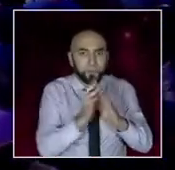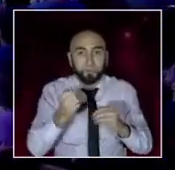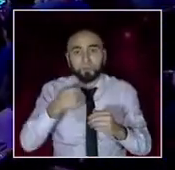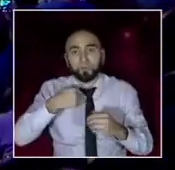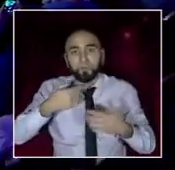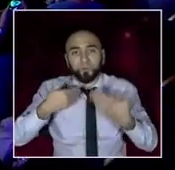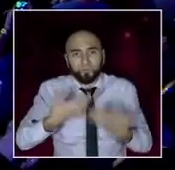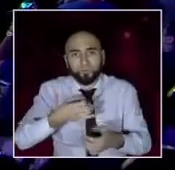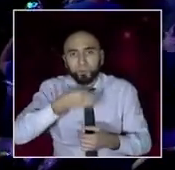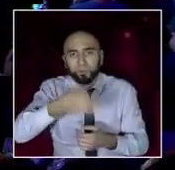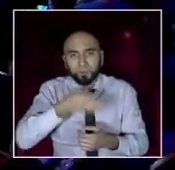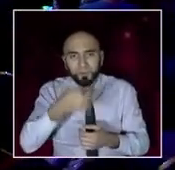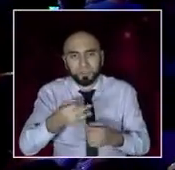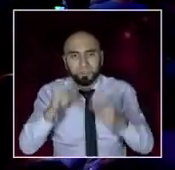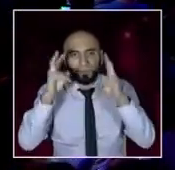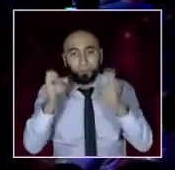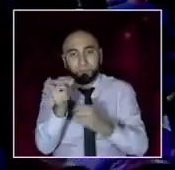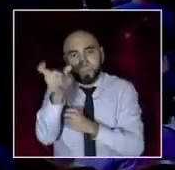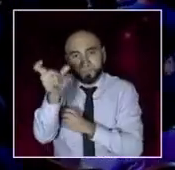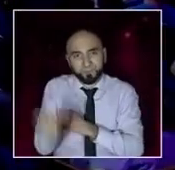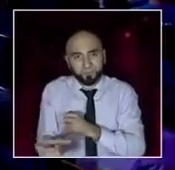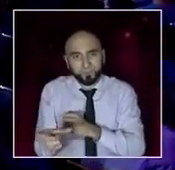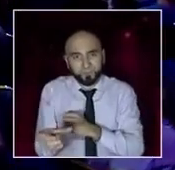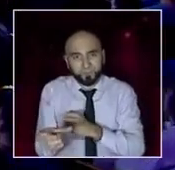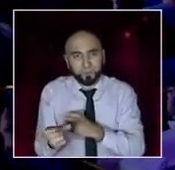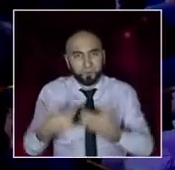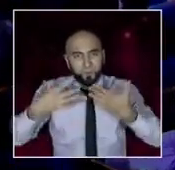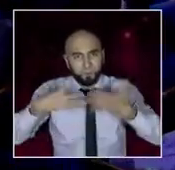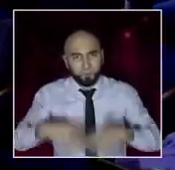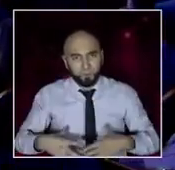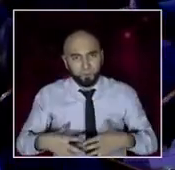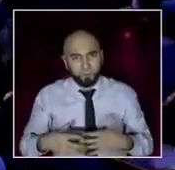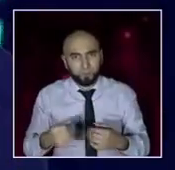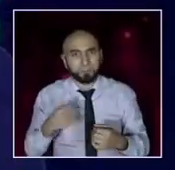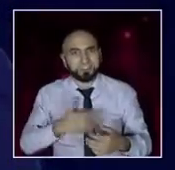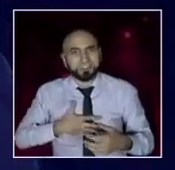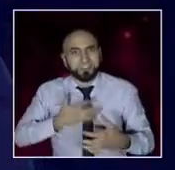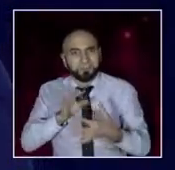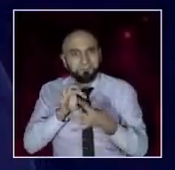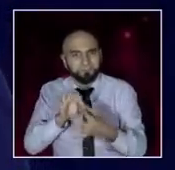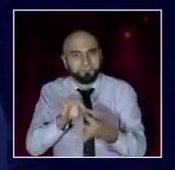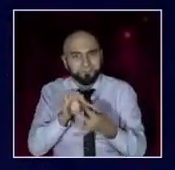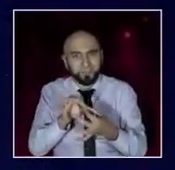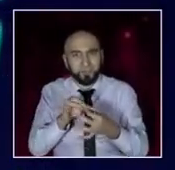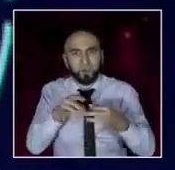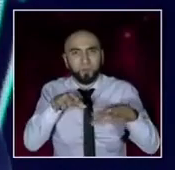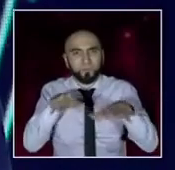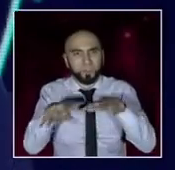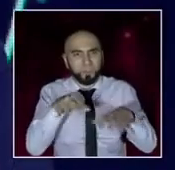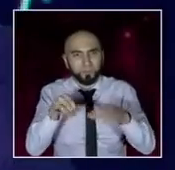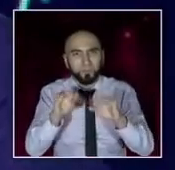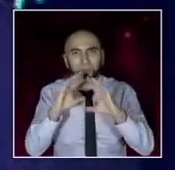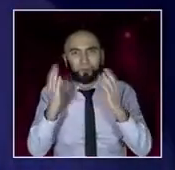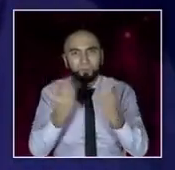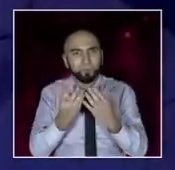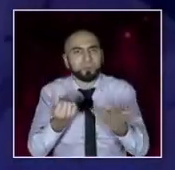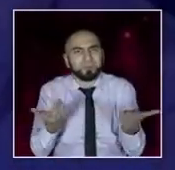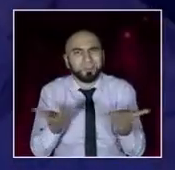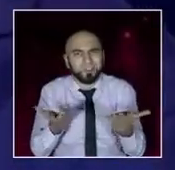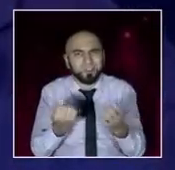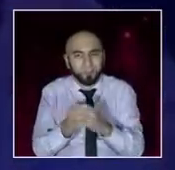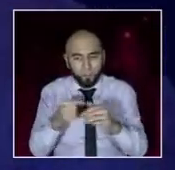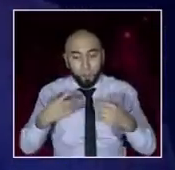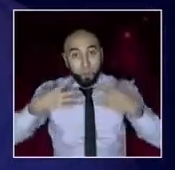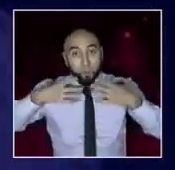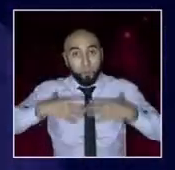corporal. ¿Cómo el cerebro genera la experiencia de identificarse con un objeto particular en el mundo, que es el cuerpo? ¿Cómo decide qué